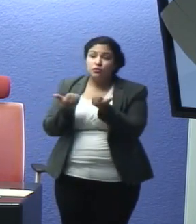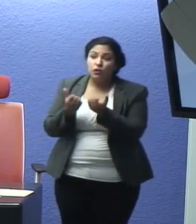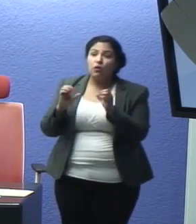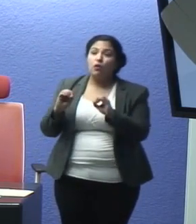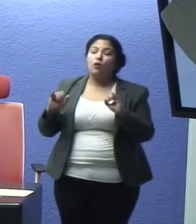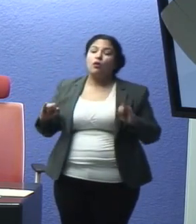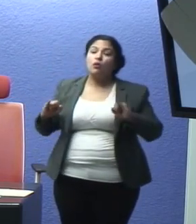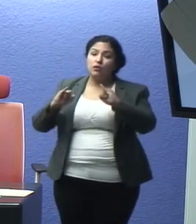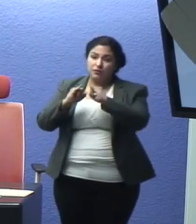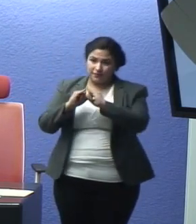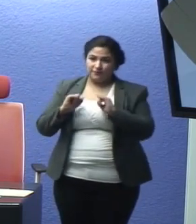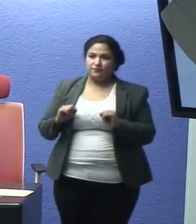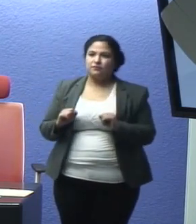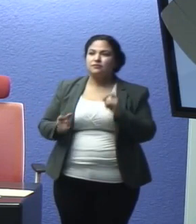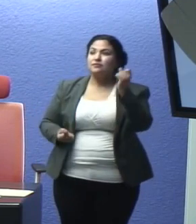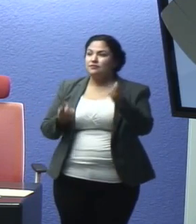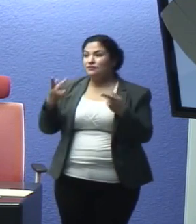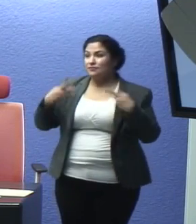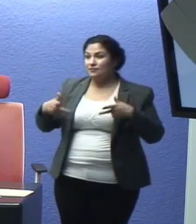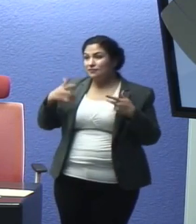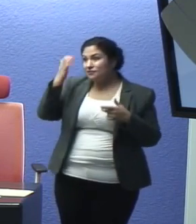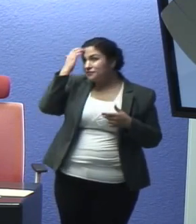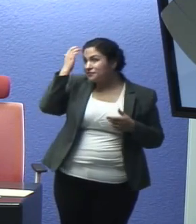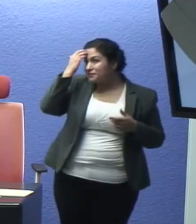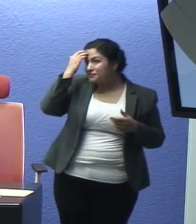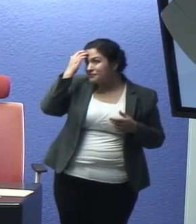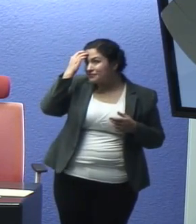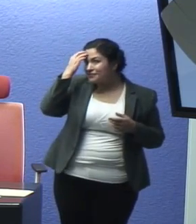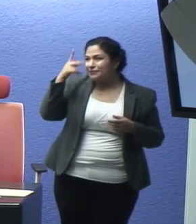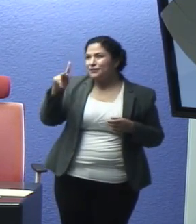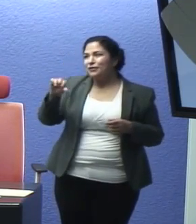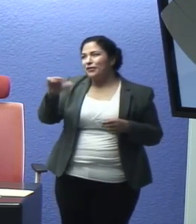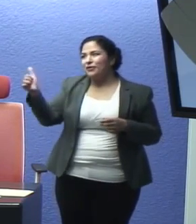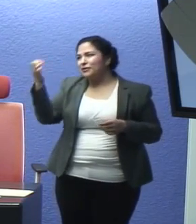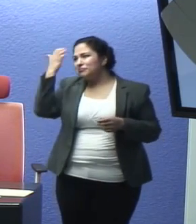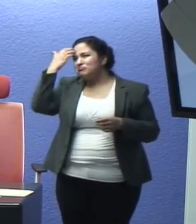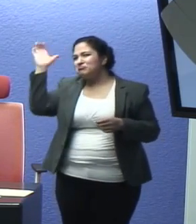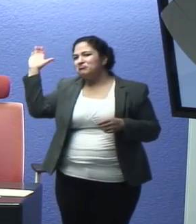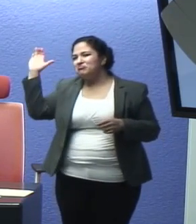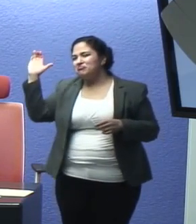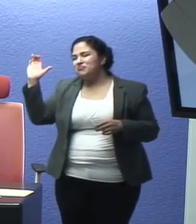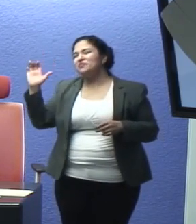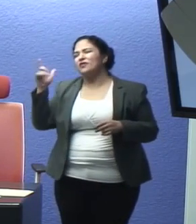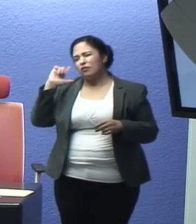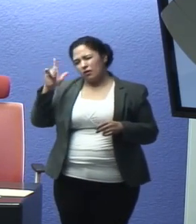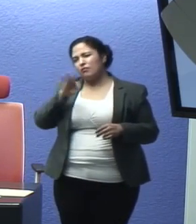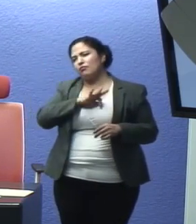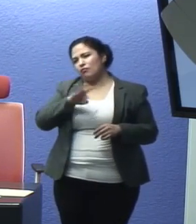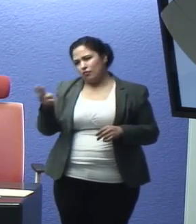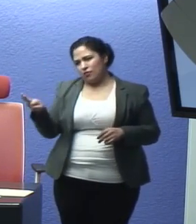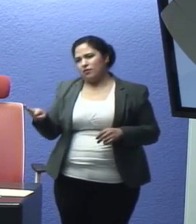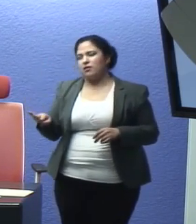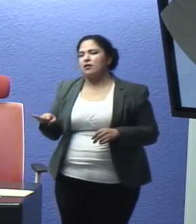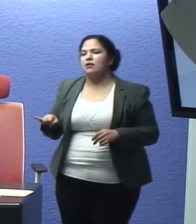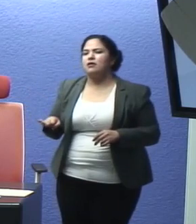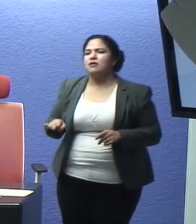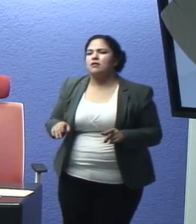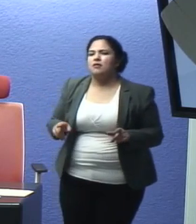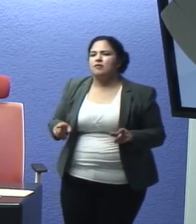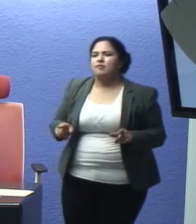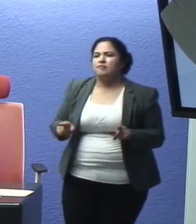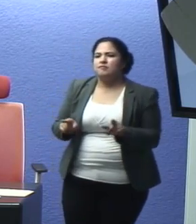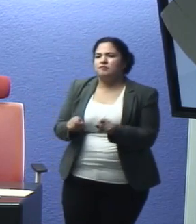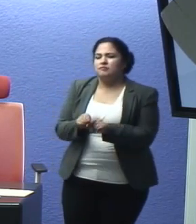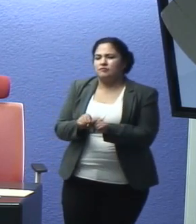Porque, bueno, parece que hay gente que se conoce, pero otra gente no. Así que quizá eso ayudaría. Nada más si nos dicen brevemente para que todo el